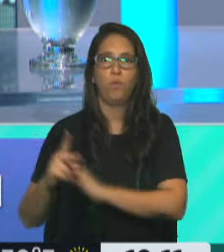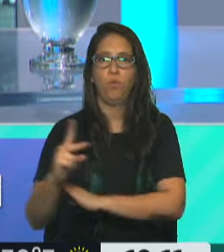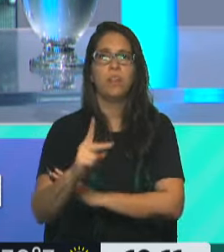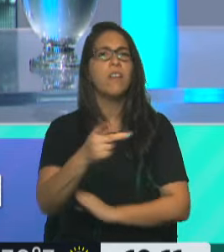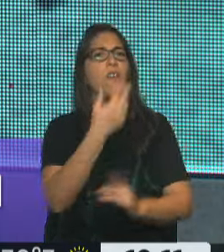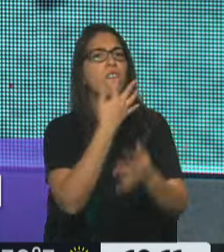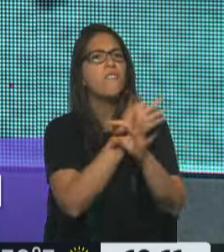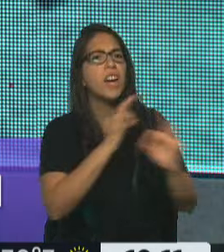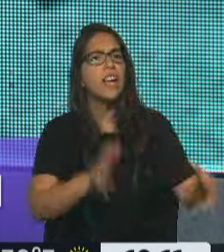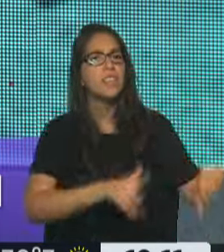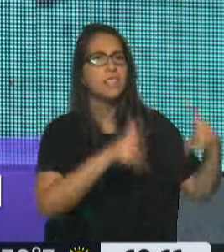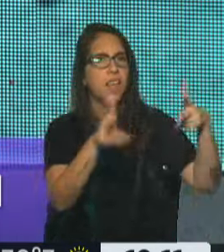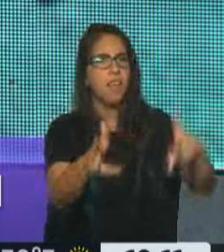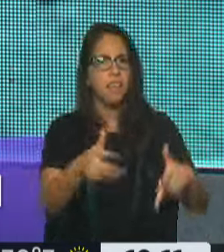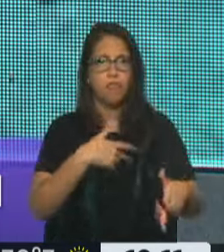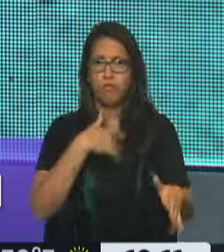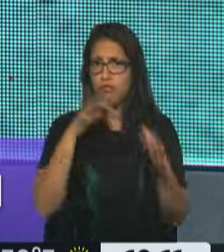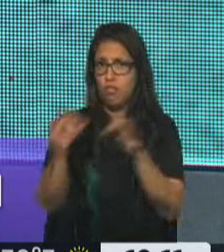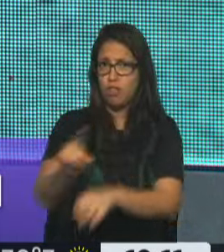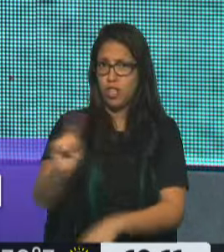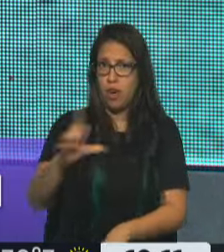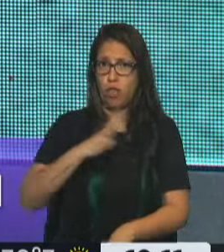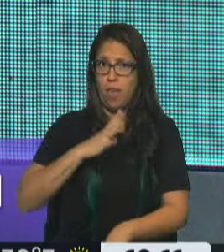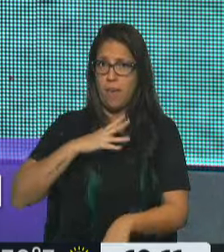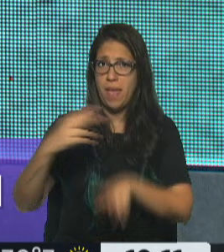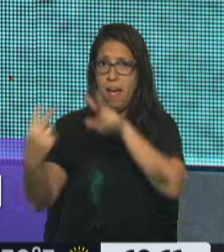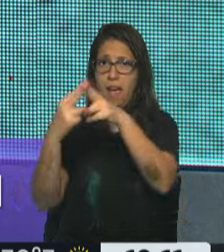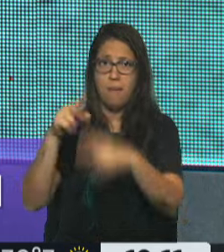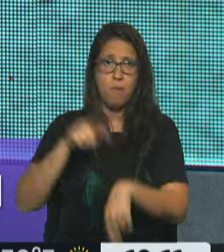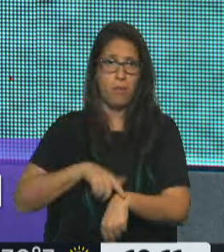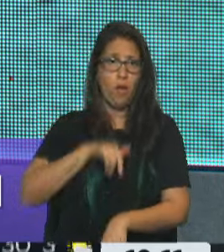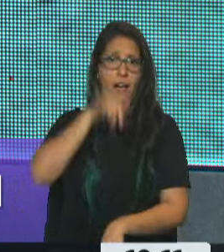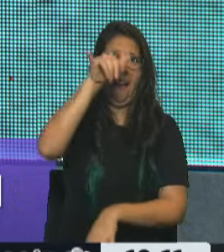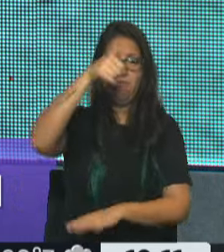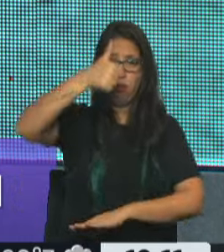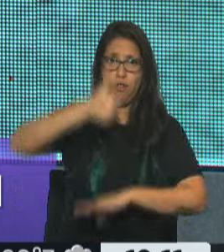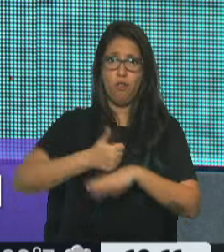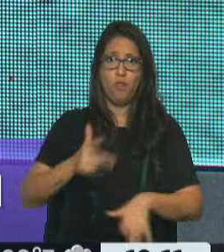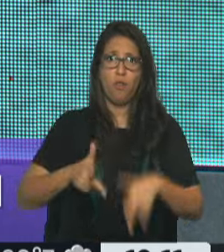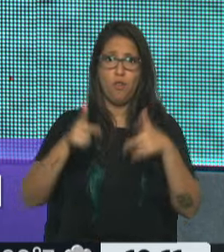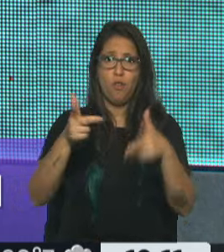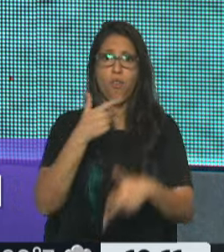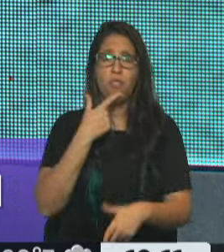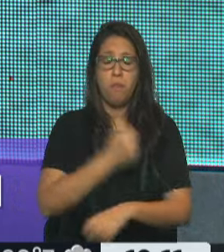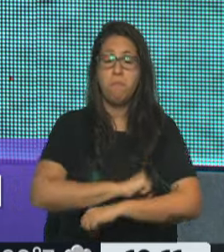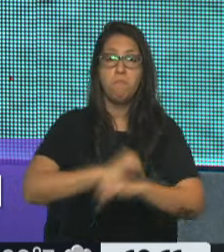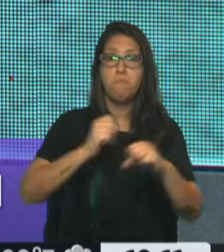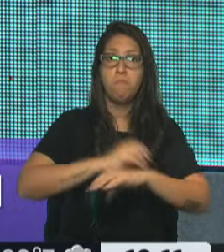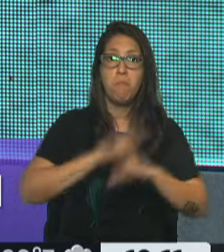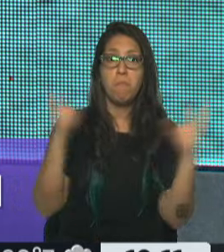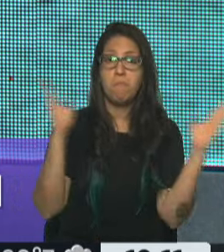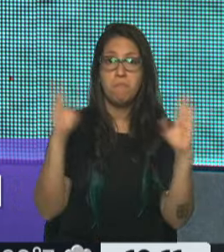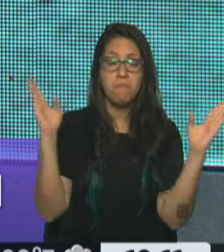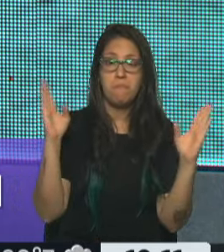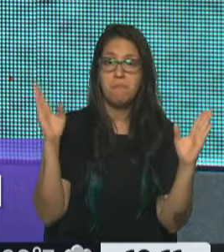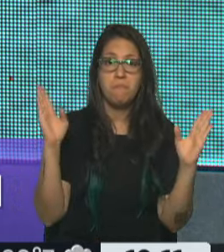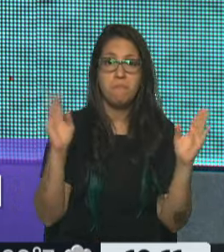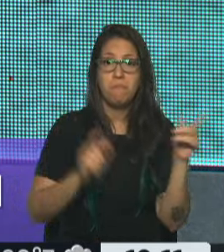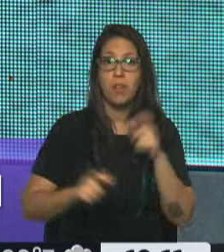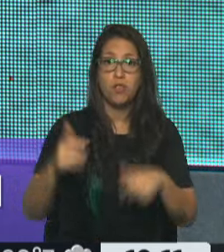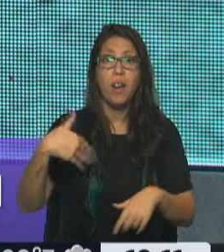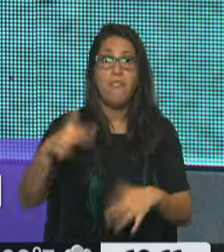frase no llegó ni siquiera a davos Sí en el avión la hizo y tiró una una bomba digamos para para quienes van a